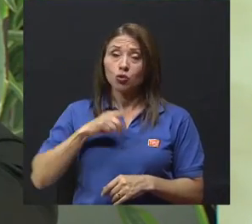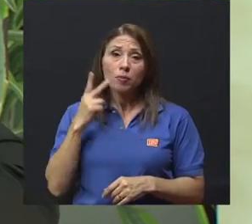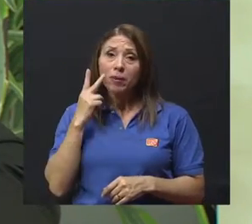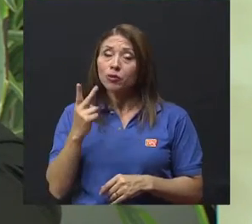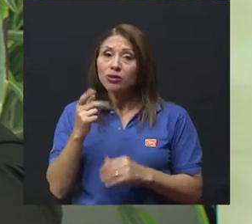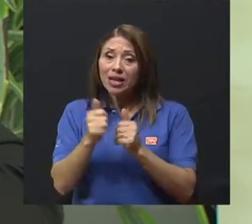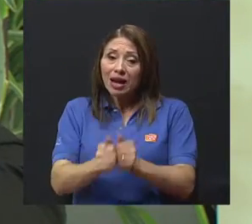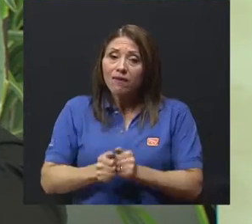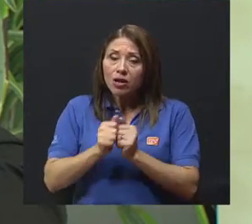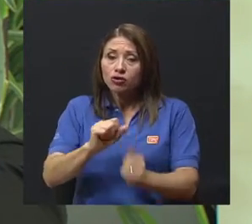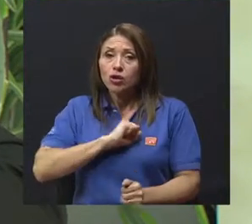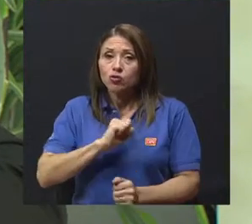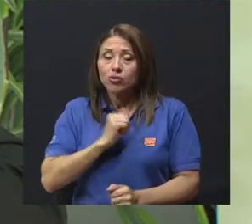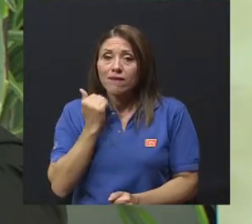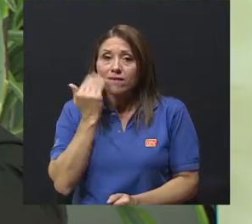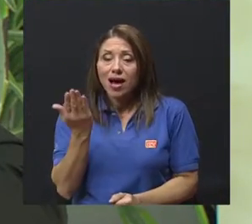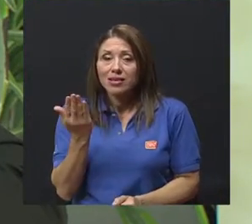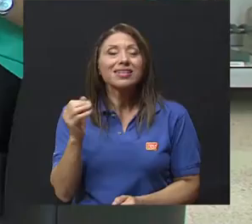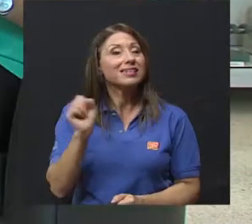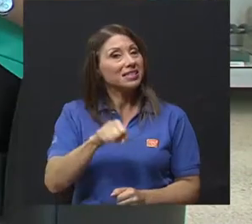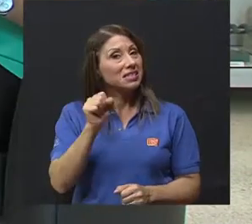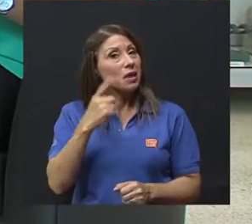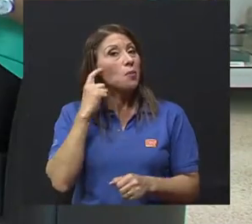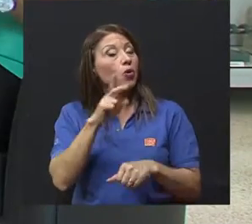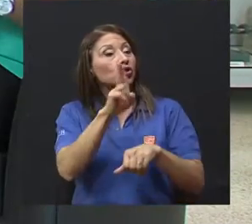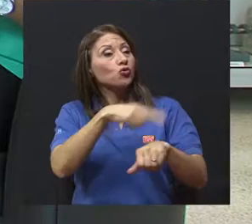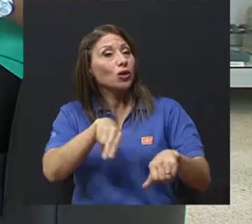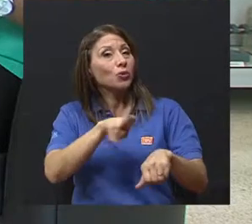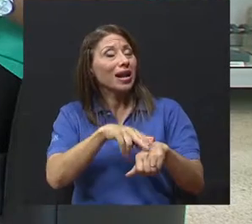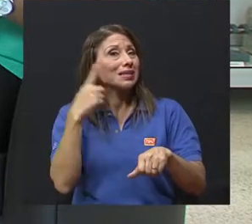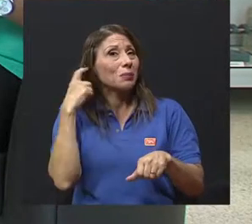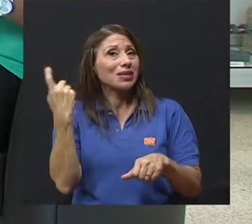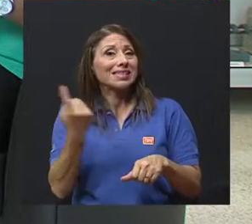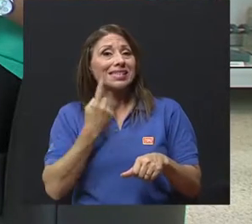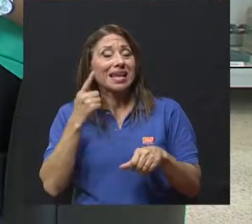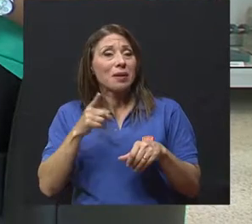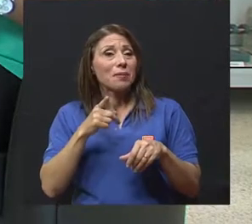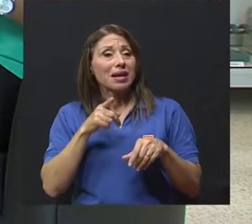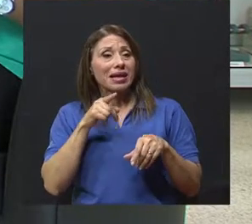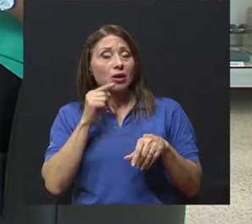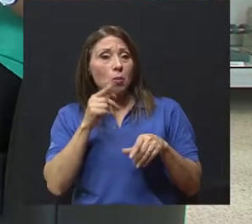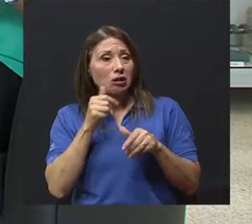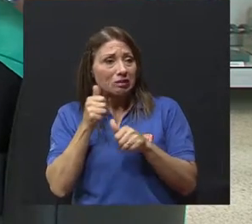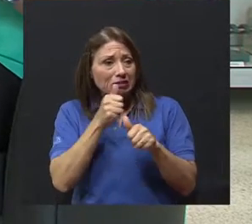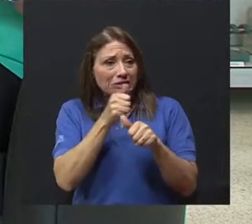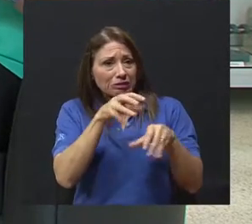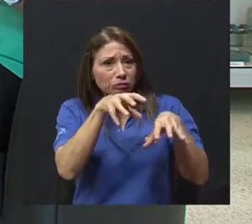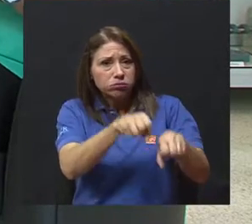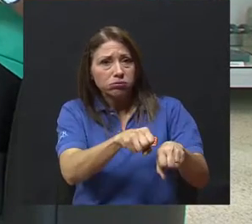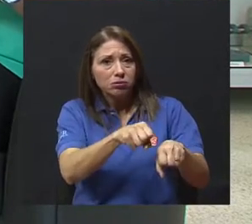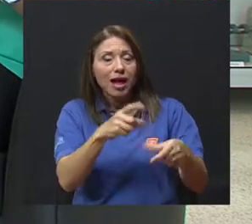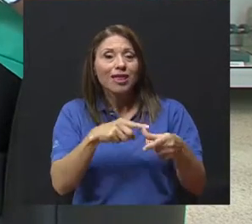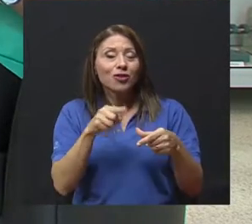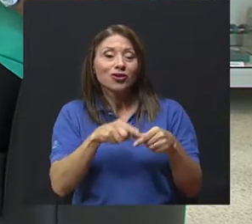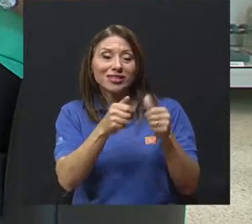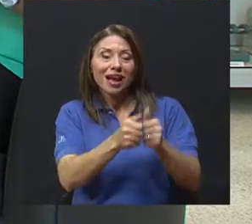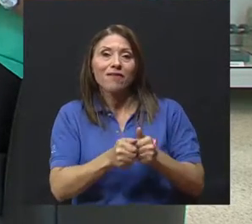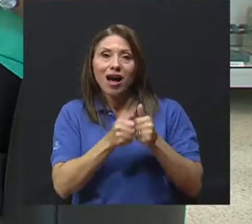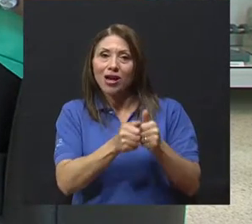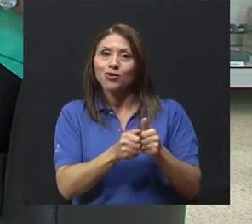asusta fácilmente por su naturaleza porque es depredador entonces él la forma a